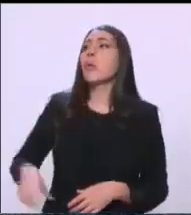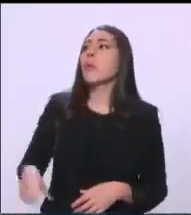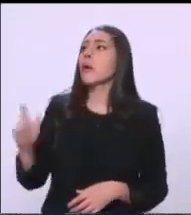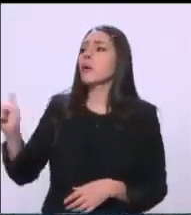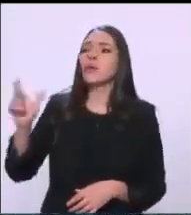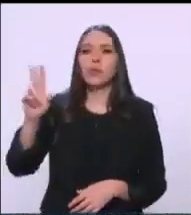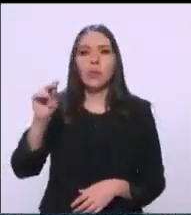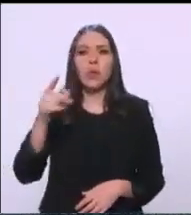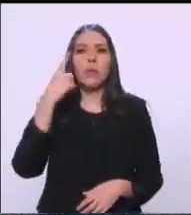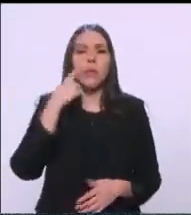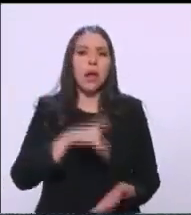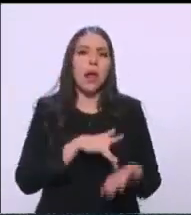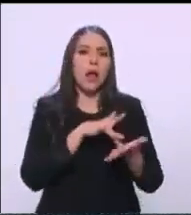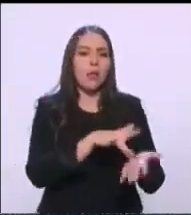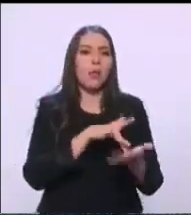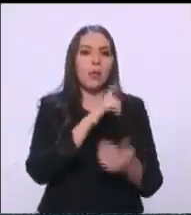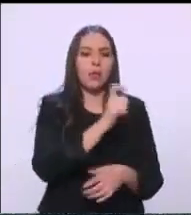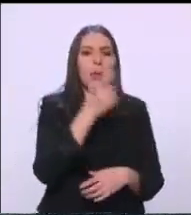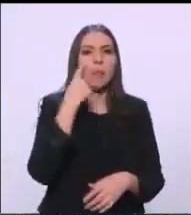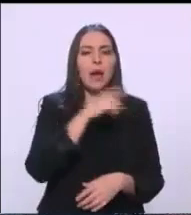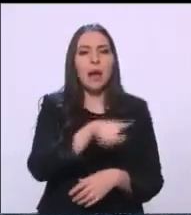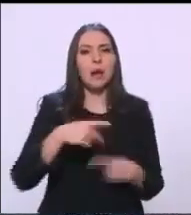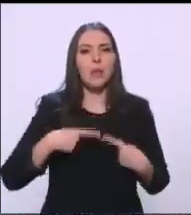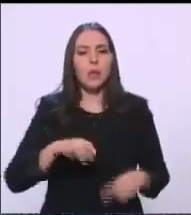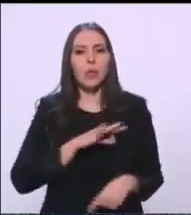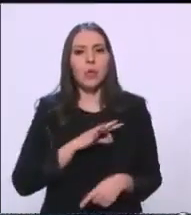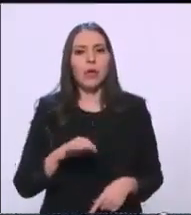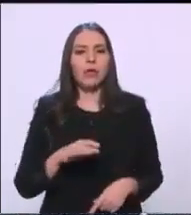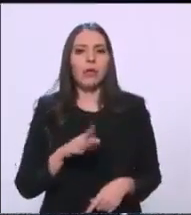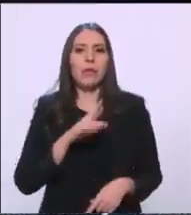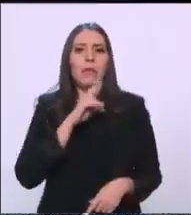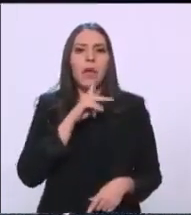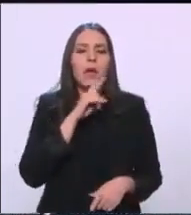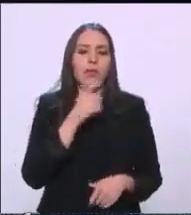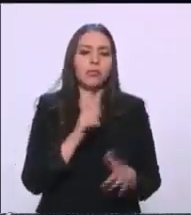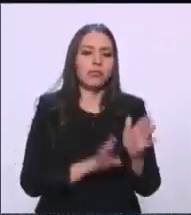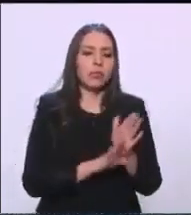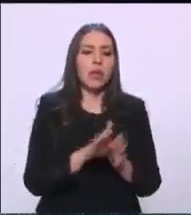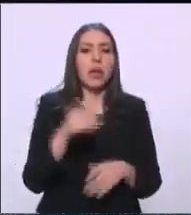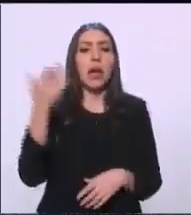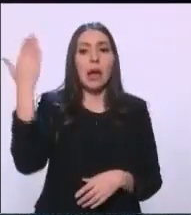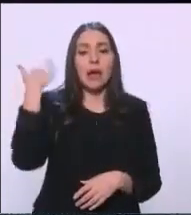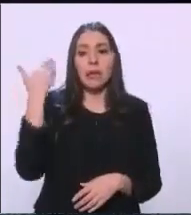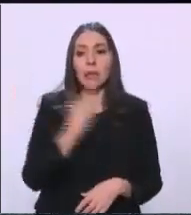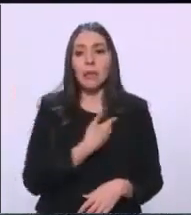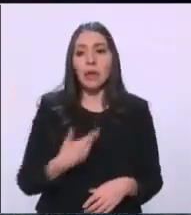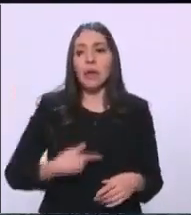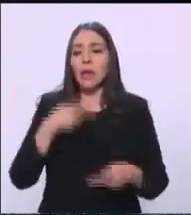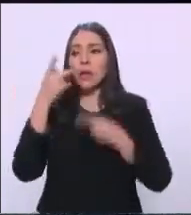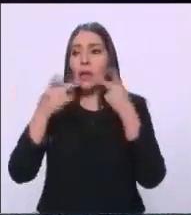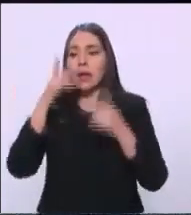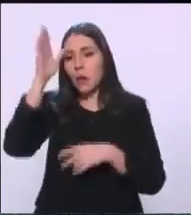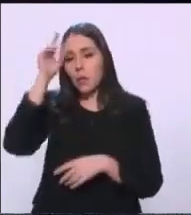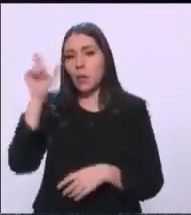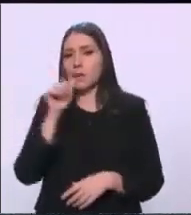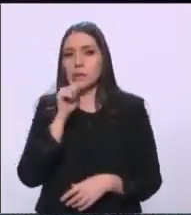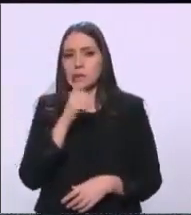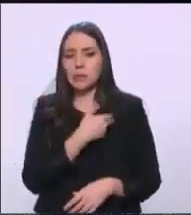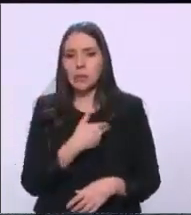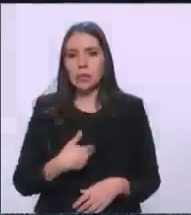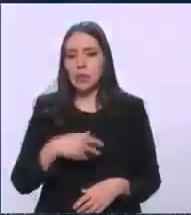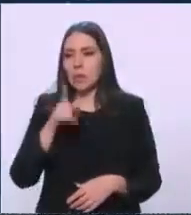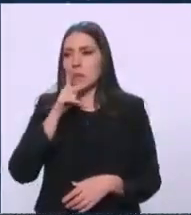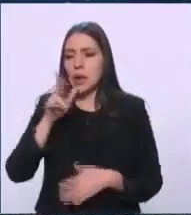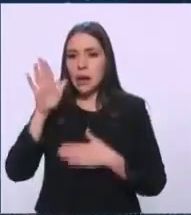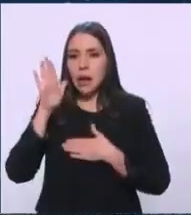presidente prometió en campaña, y me parece que lo está cumpliendo. Sí, en general, digamos, ha habido una serie de encuestas